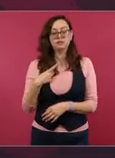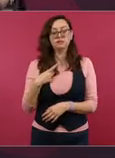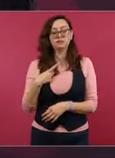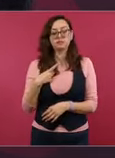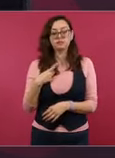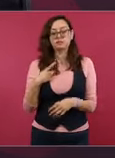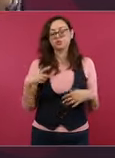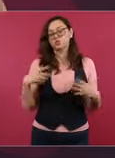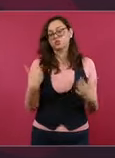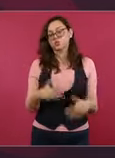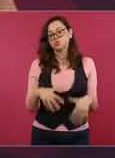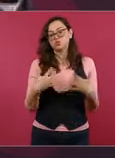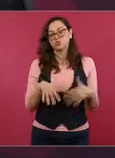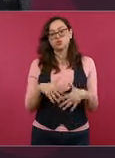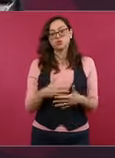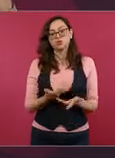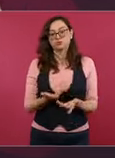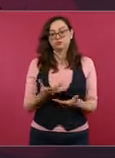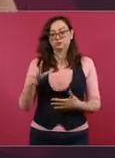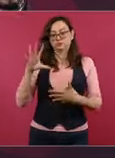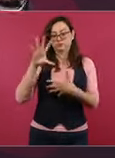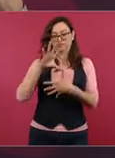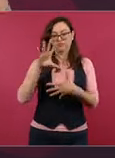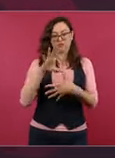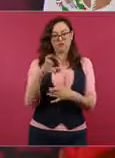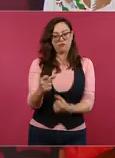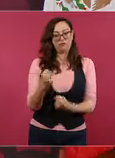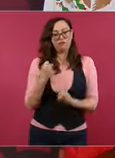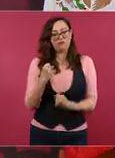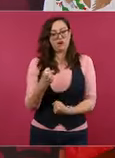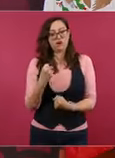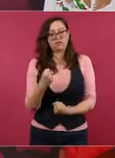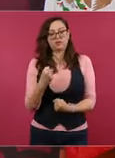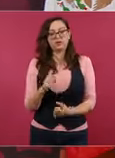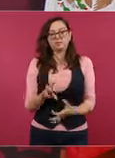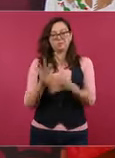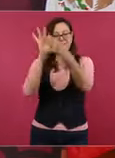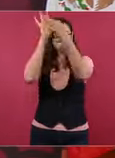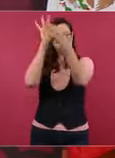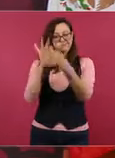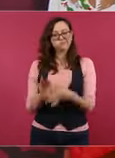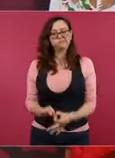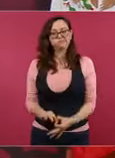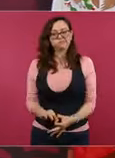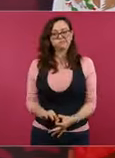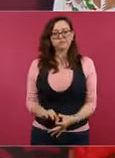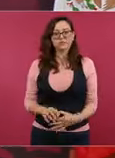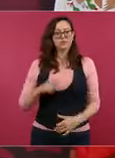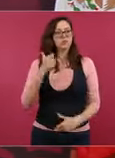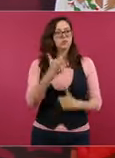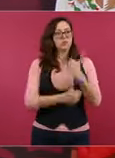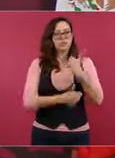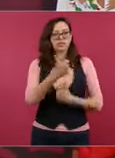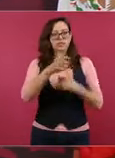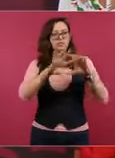Y esto haría un continente muy fuerte en el concierto de las